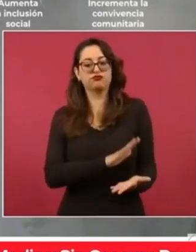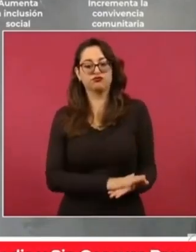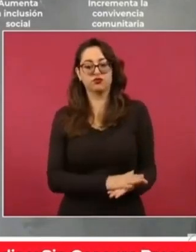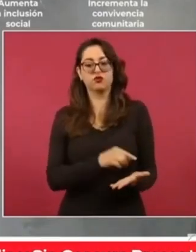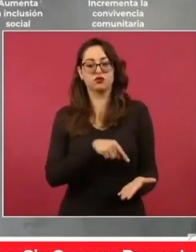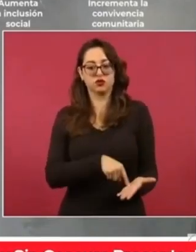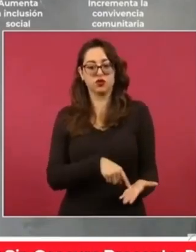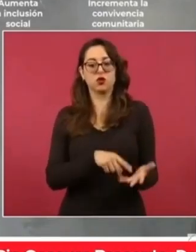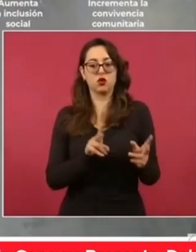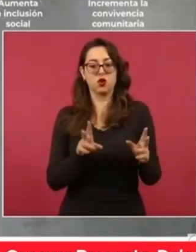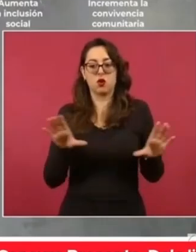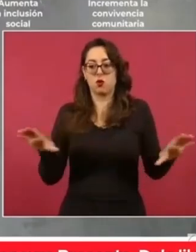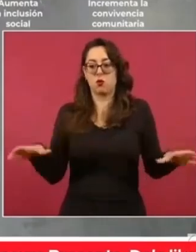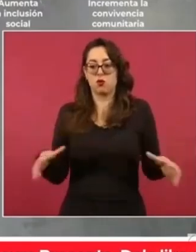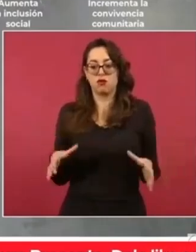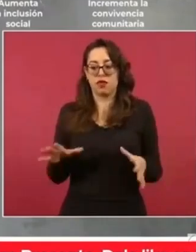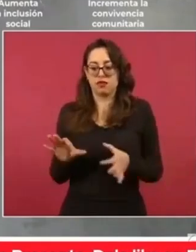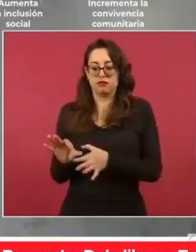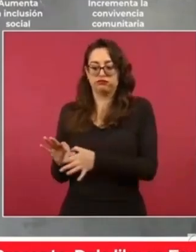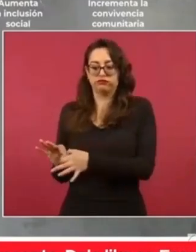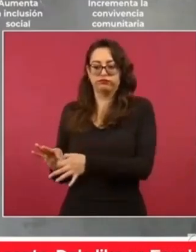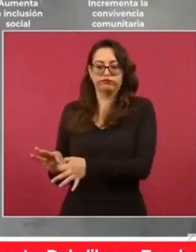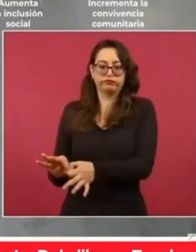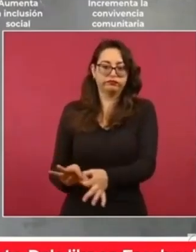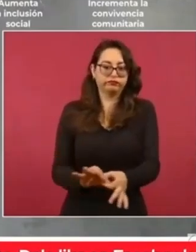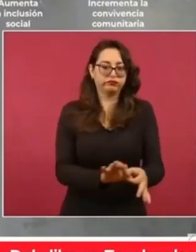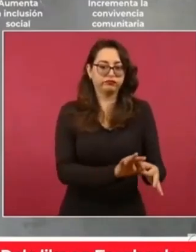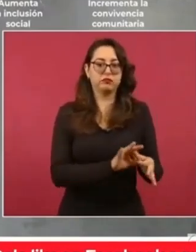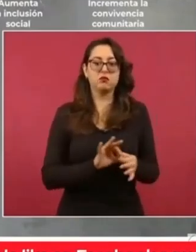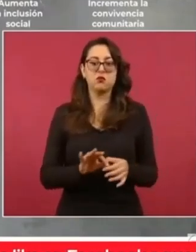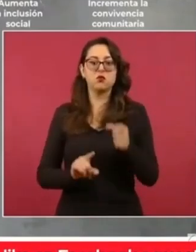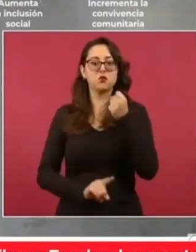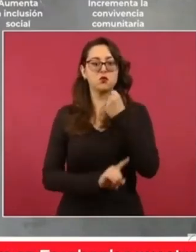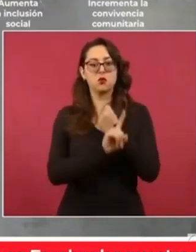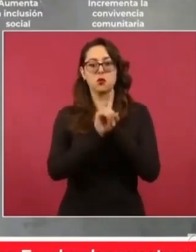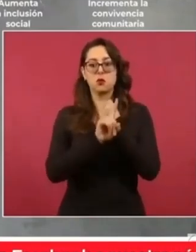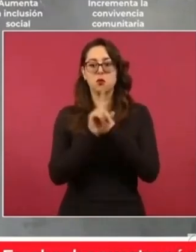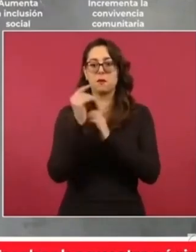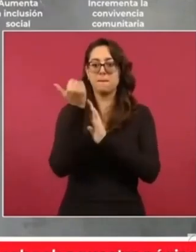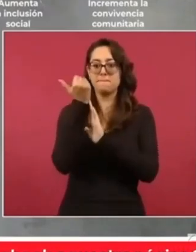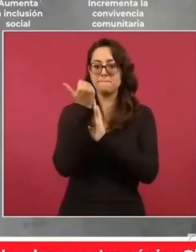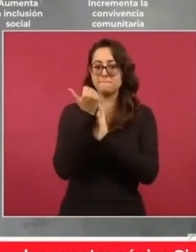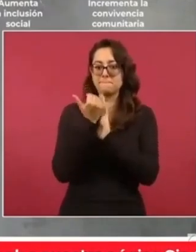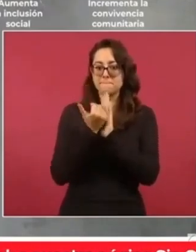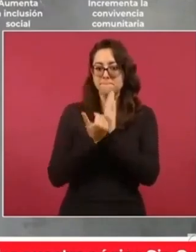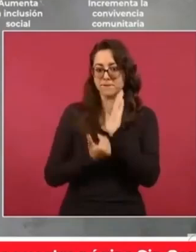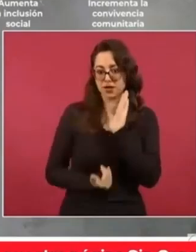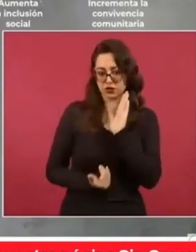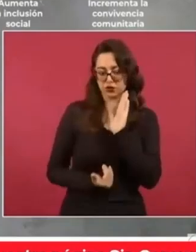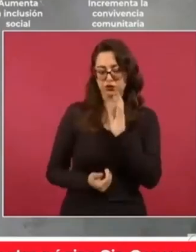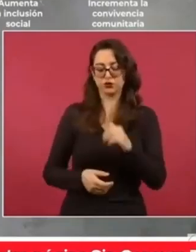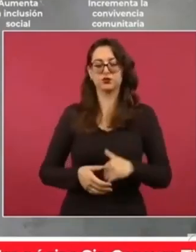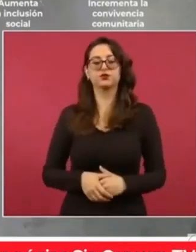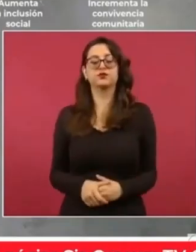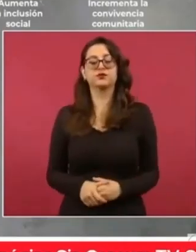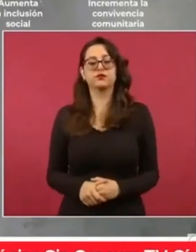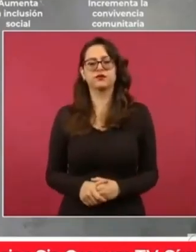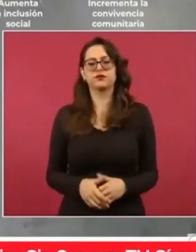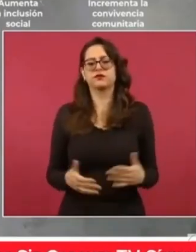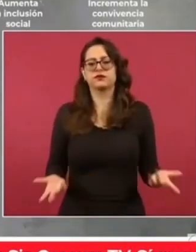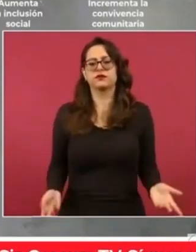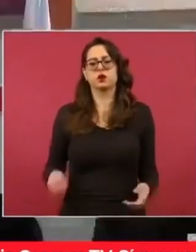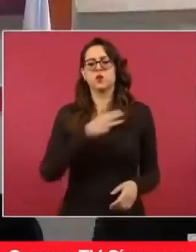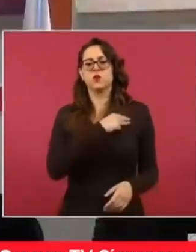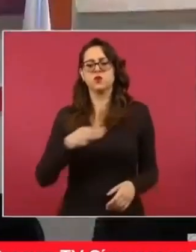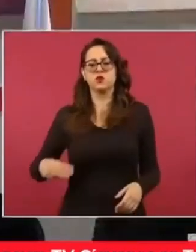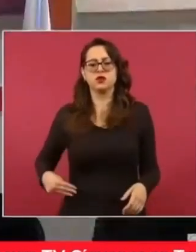la inclusión comunitaria, la disminución de los problemas sociales en esas comunidades, en esas colonias. ¿Cuáles son los municipios